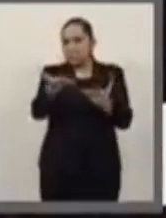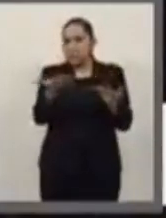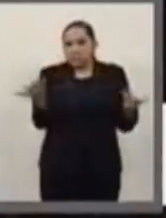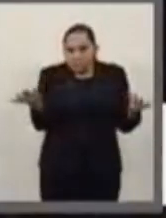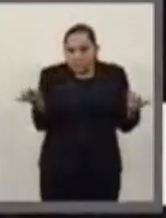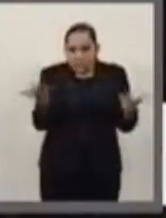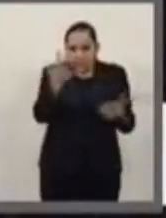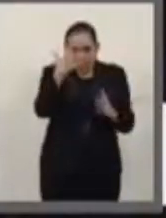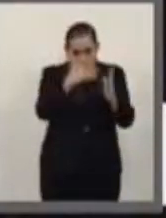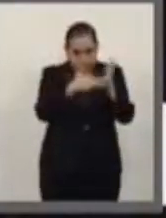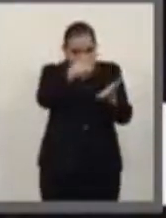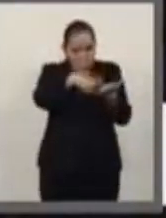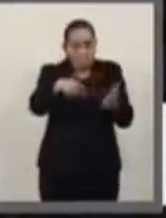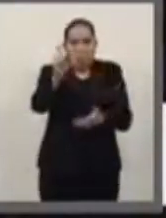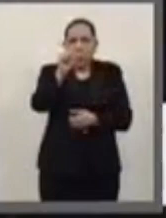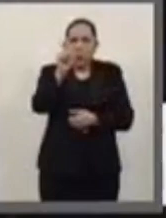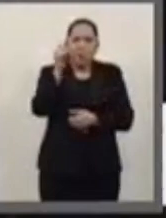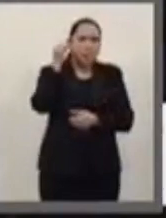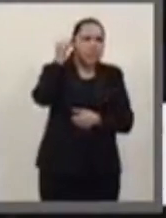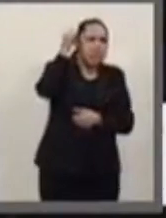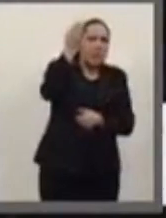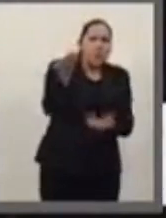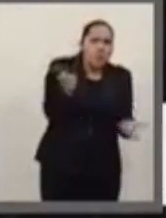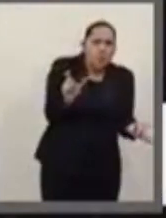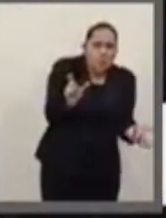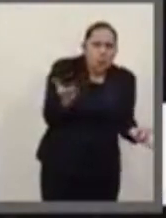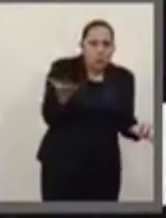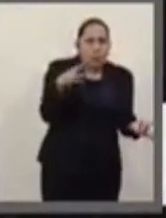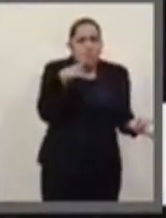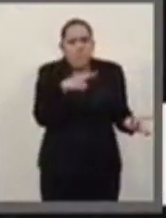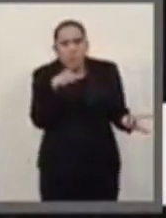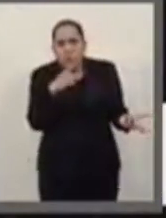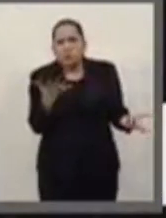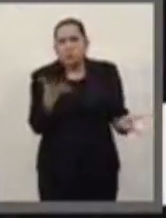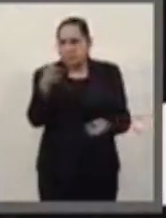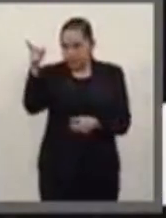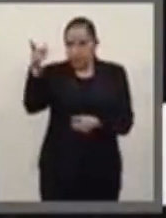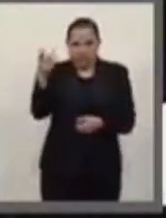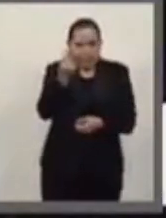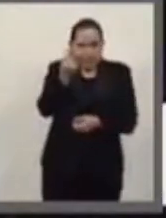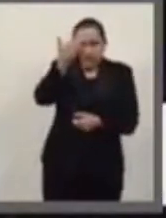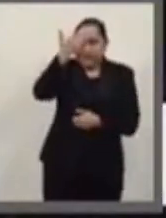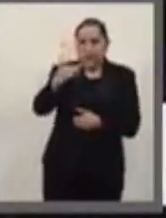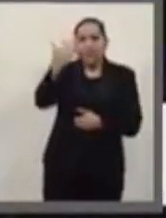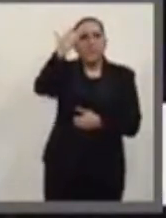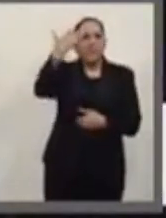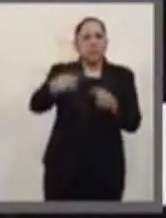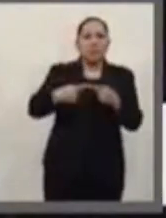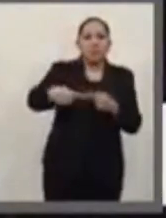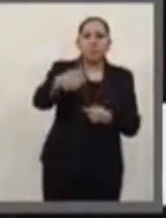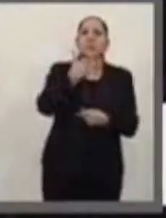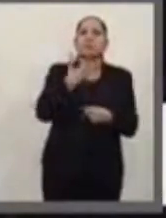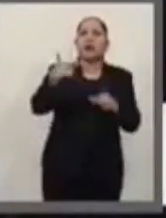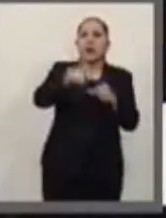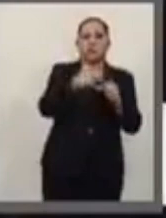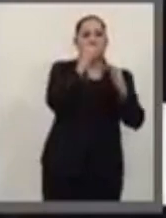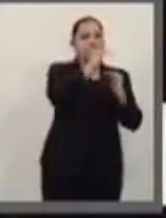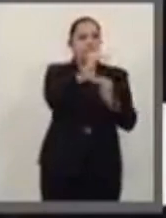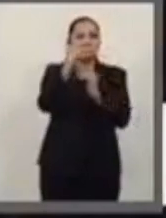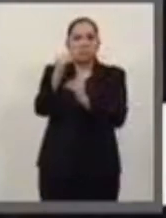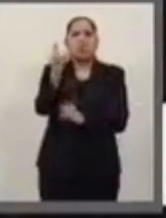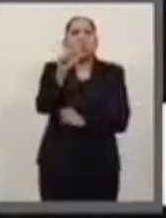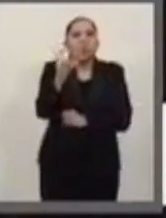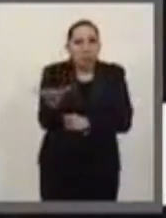situación? Una cosa es pedirle a los ciudadanos sacrificio porque estamos combatiendo el robo de